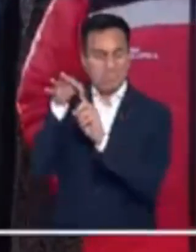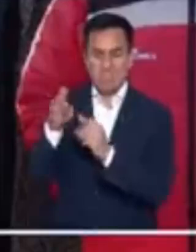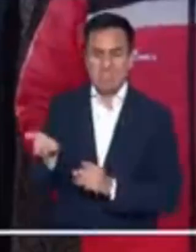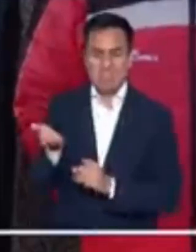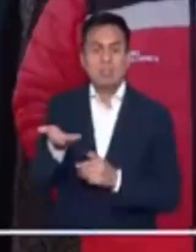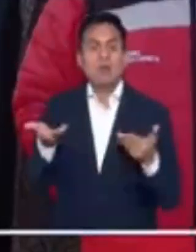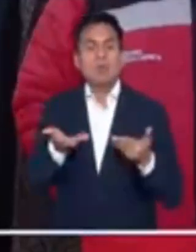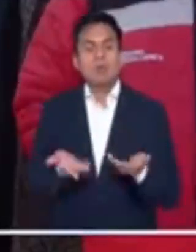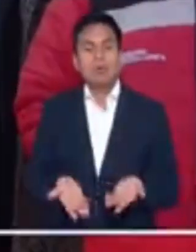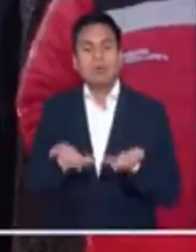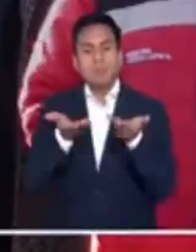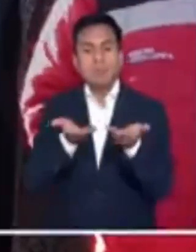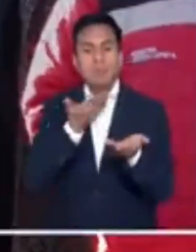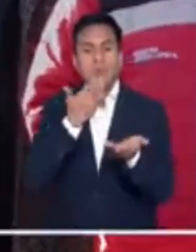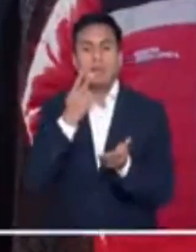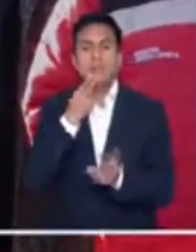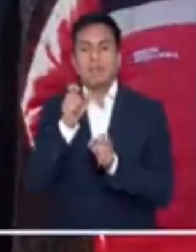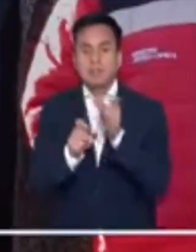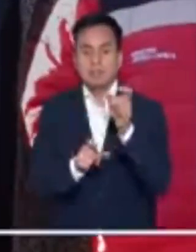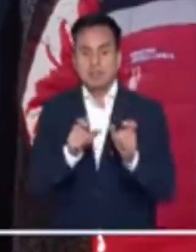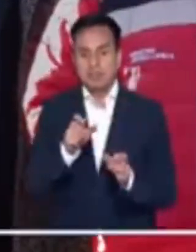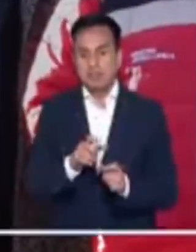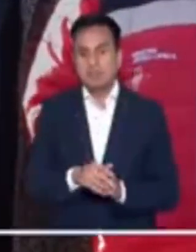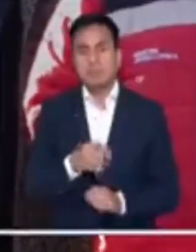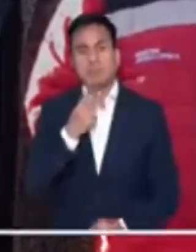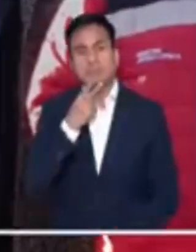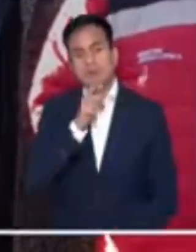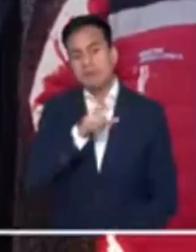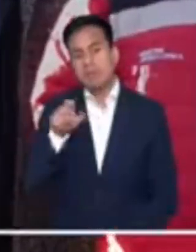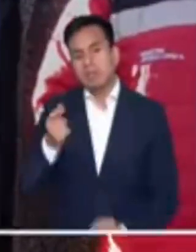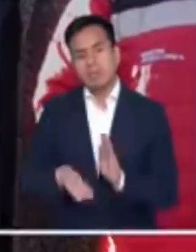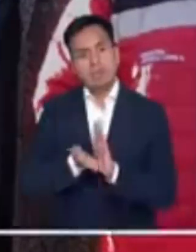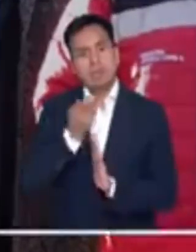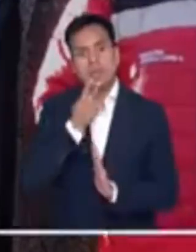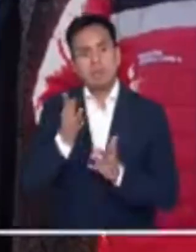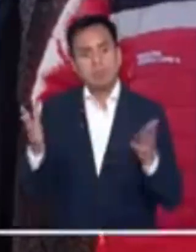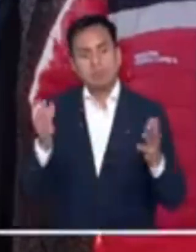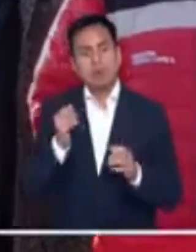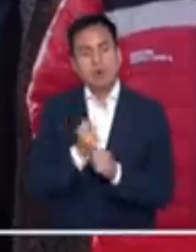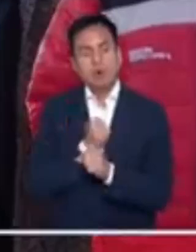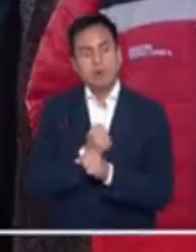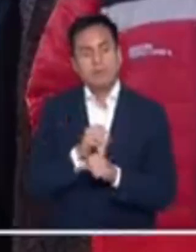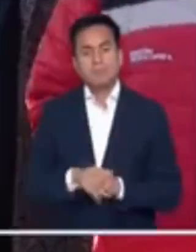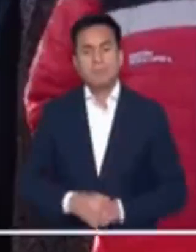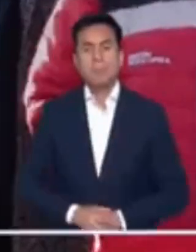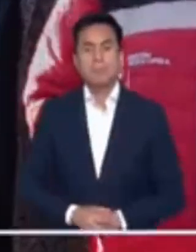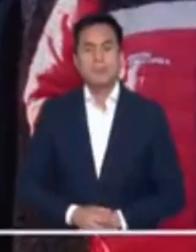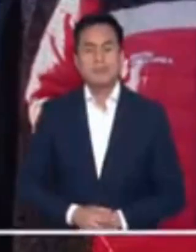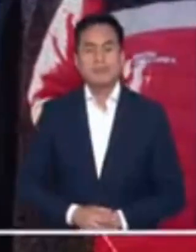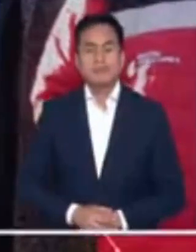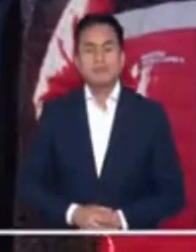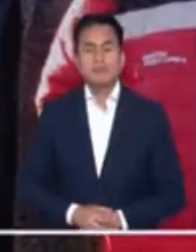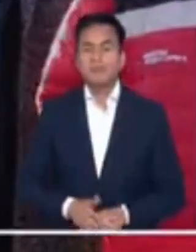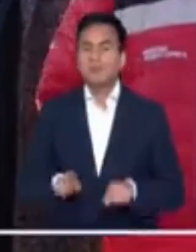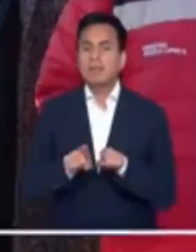que es cómo mejorarle la vida a las personas. Y la vida de las personas va a mejorar mucho con esta obra. Así como